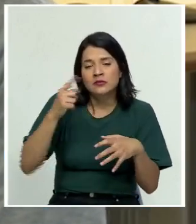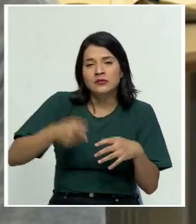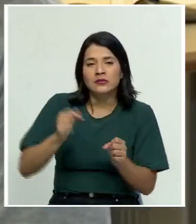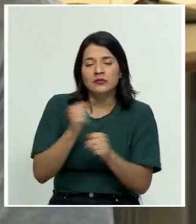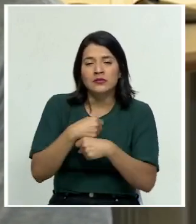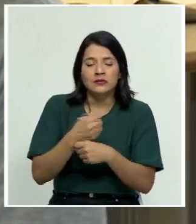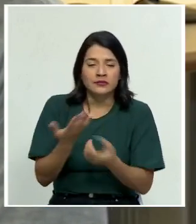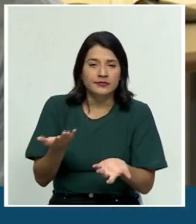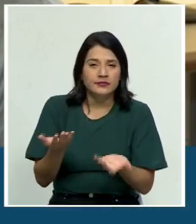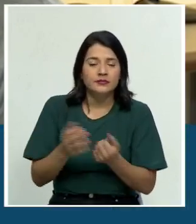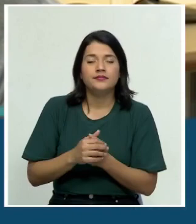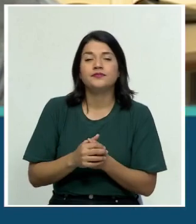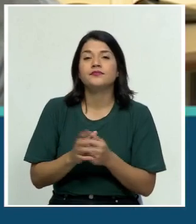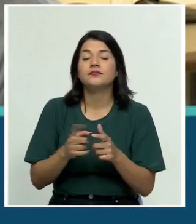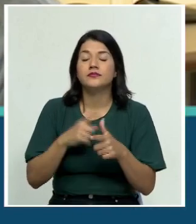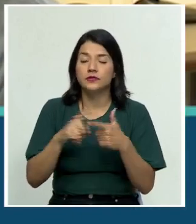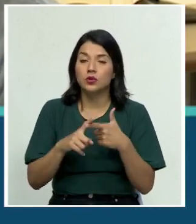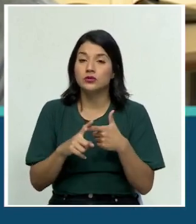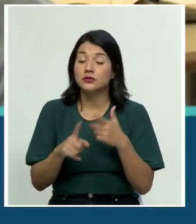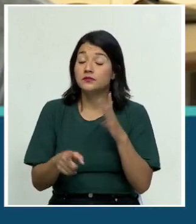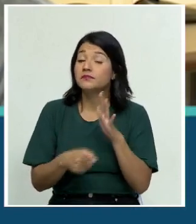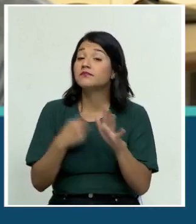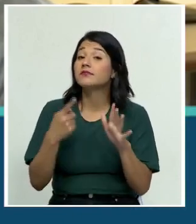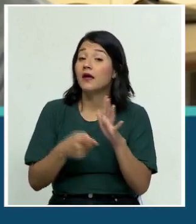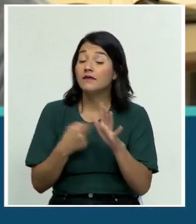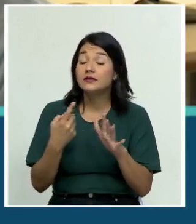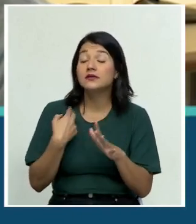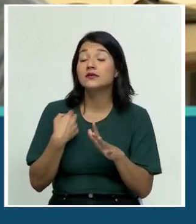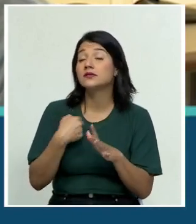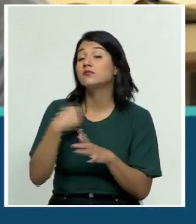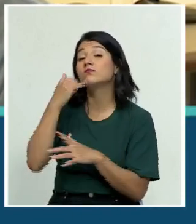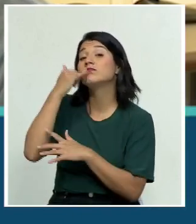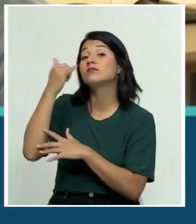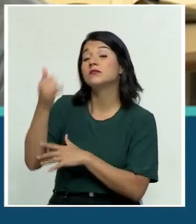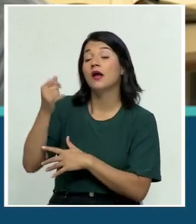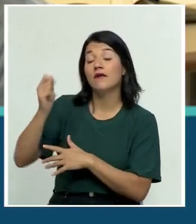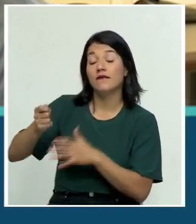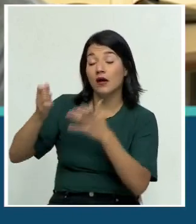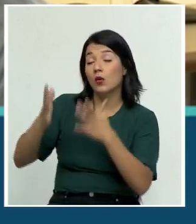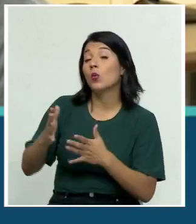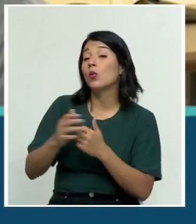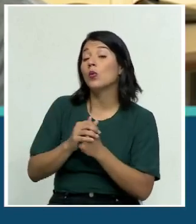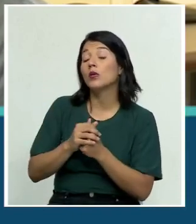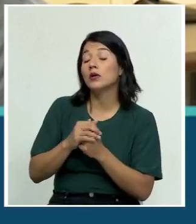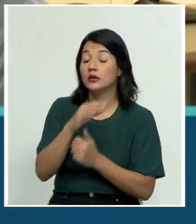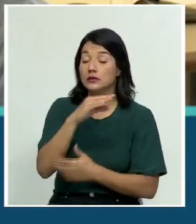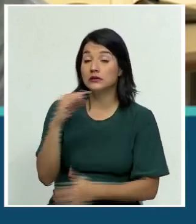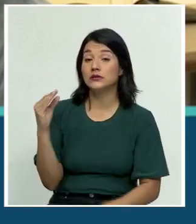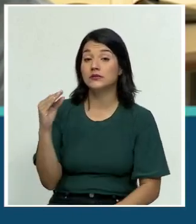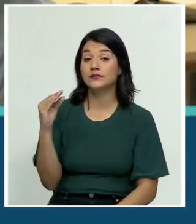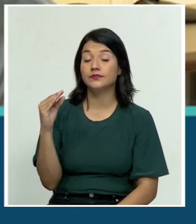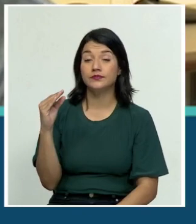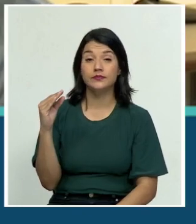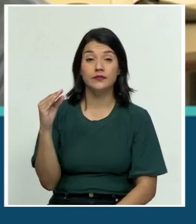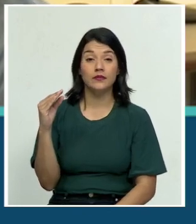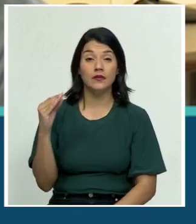Entonces, en ocasiones uno llama a la abogada y a pesar de que